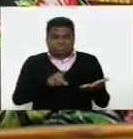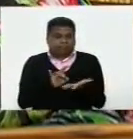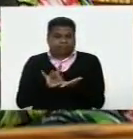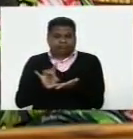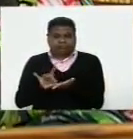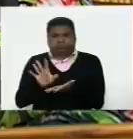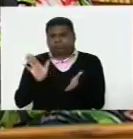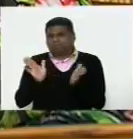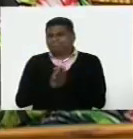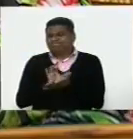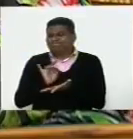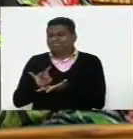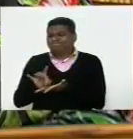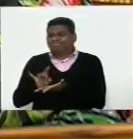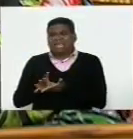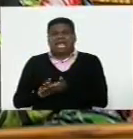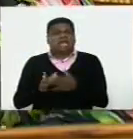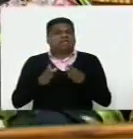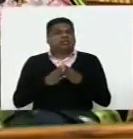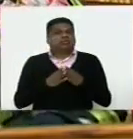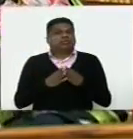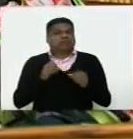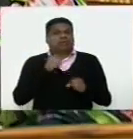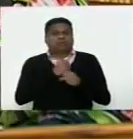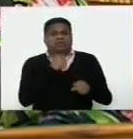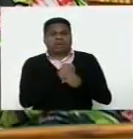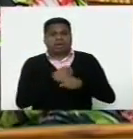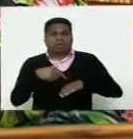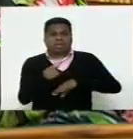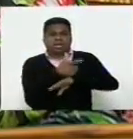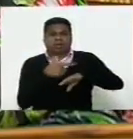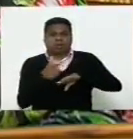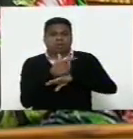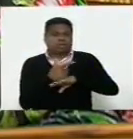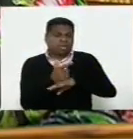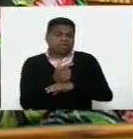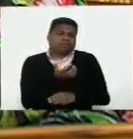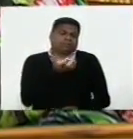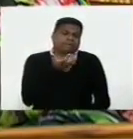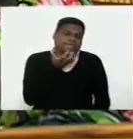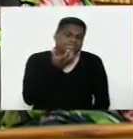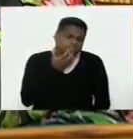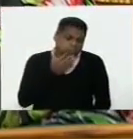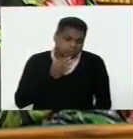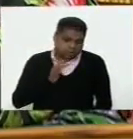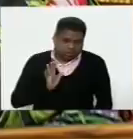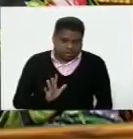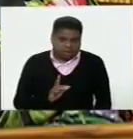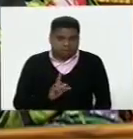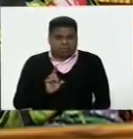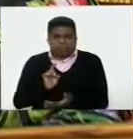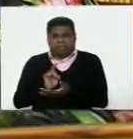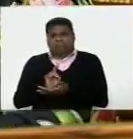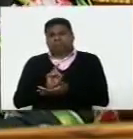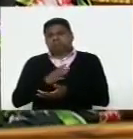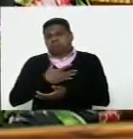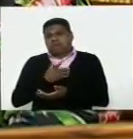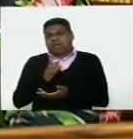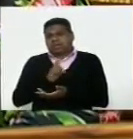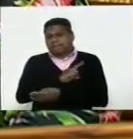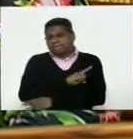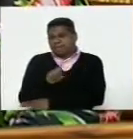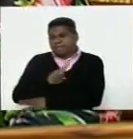36. Las funcionarias públicas y los funcionarios públicos serán sancionados